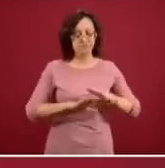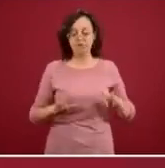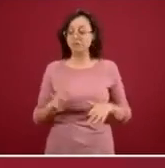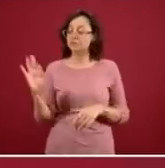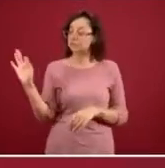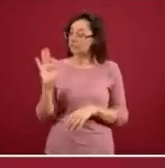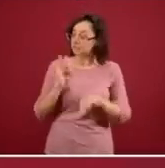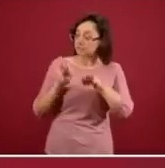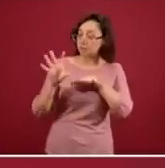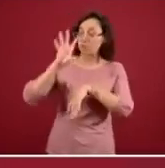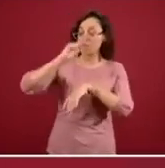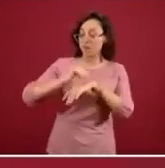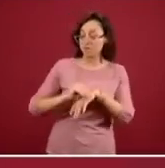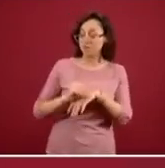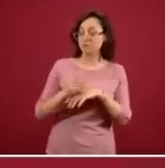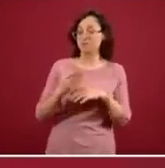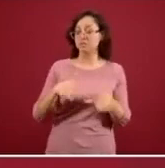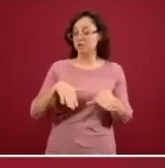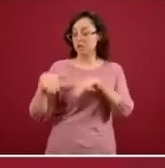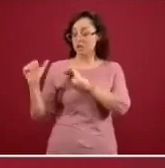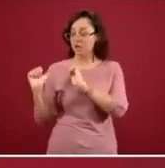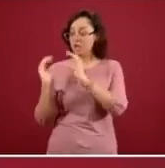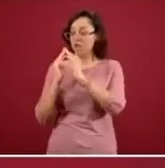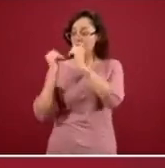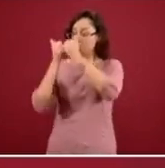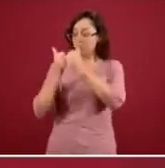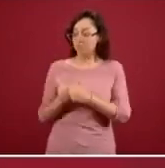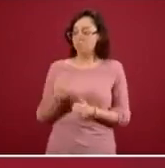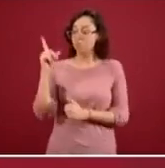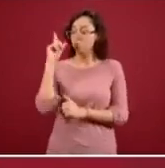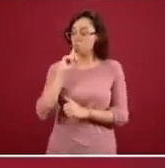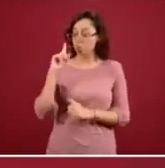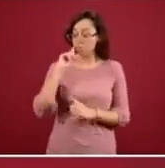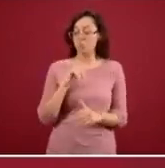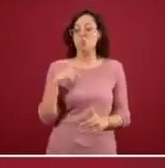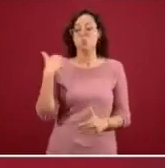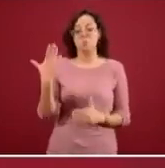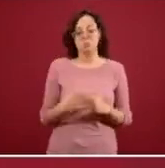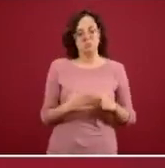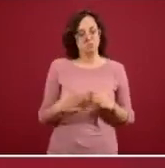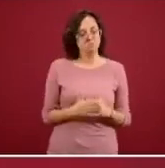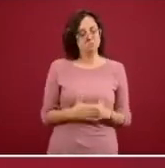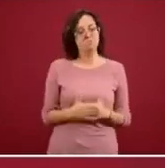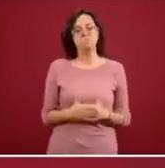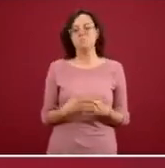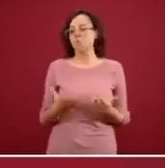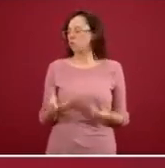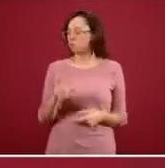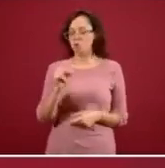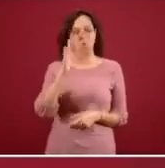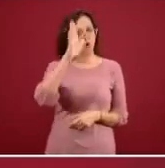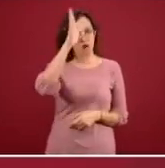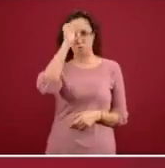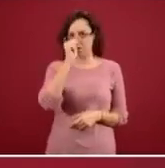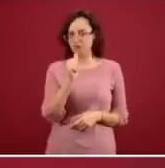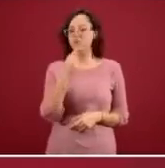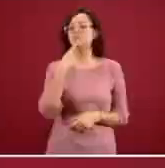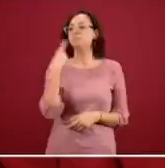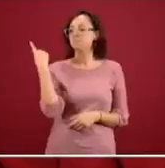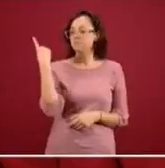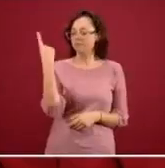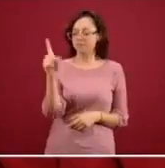le están permitiendo ausentarse y es una mujer embarazada, con mayor razón no lo acepte y denúncielo